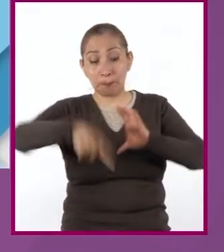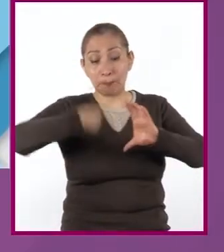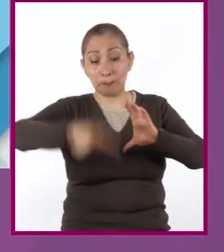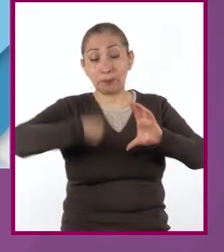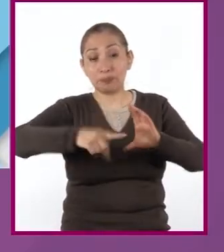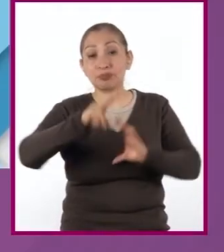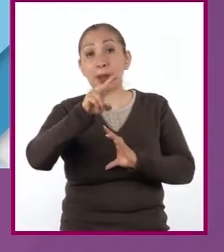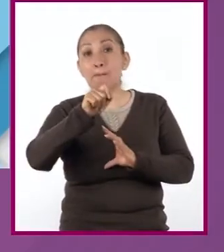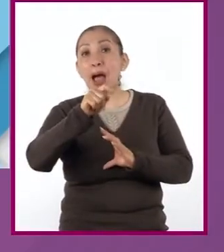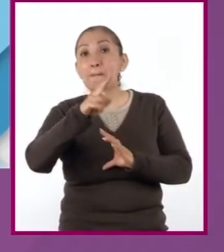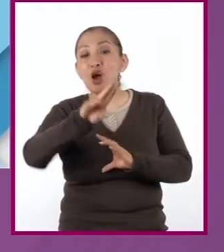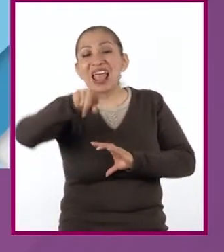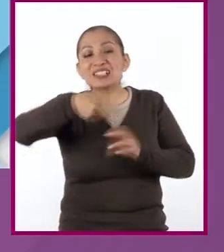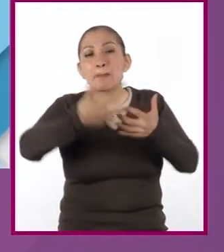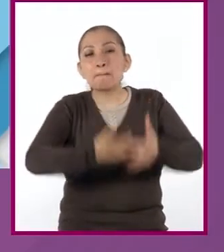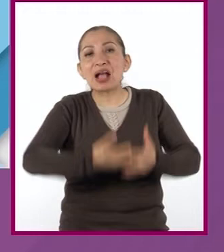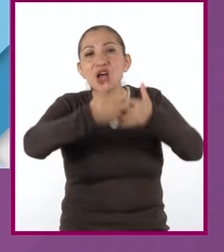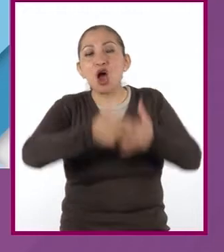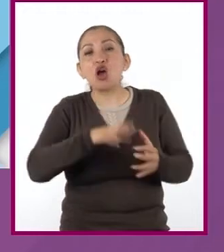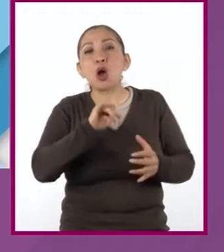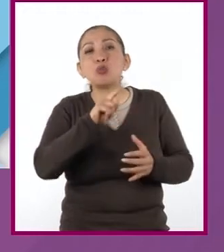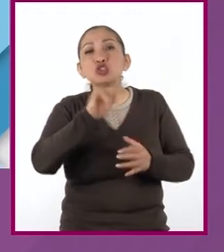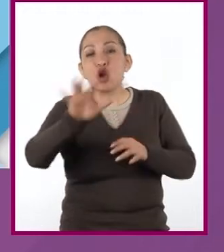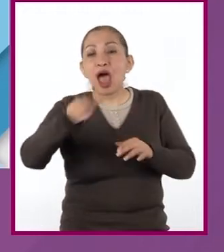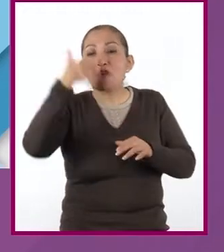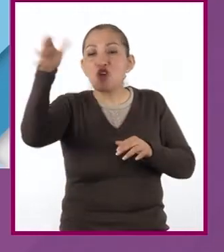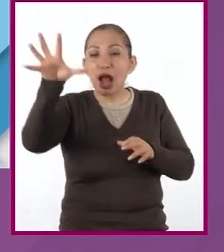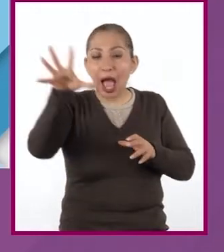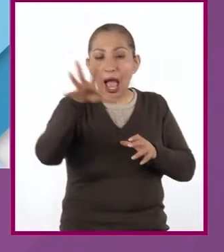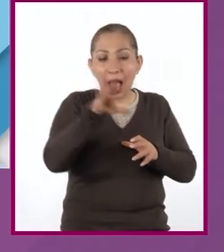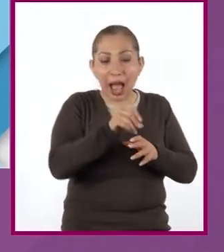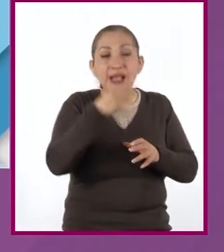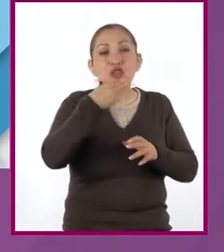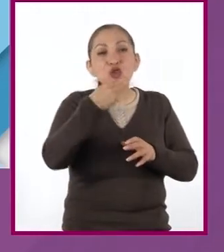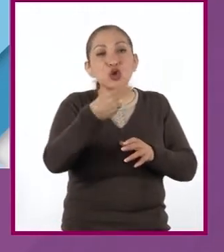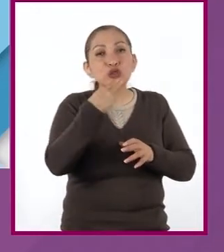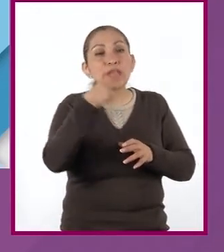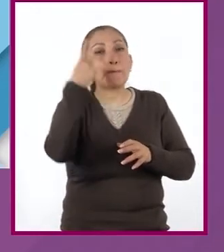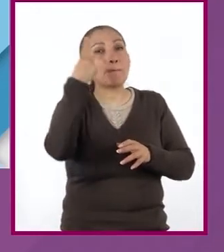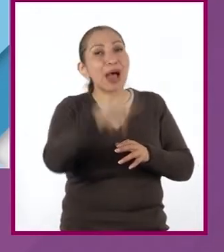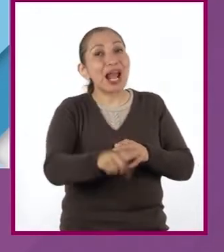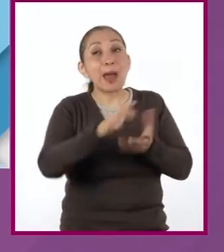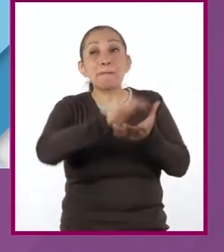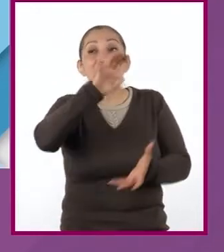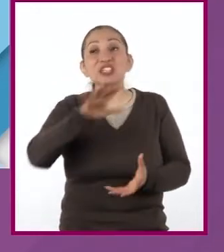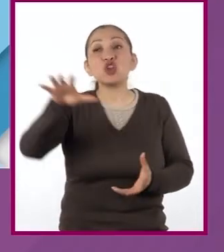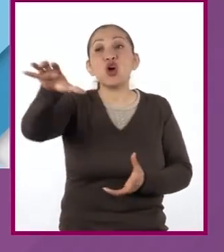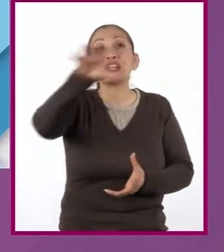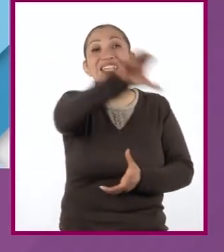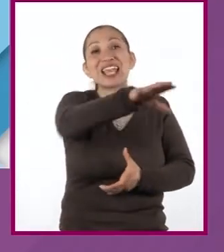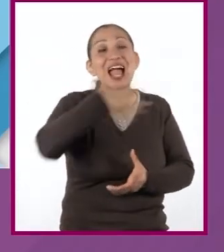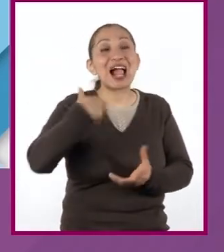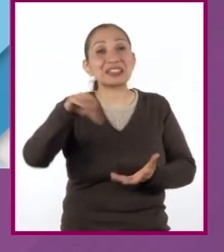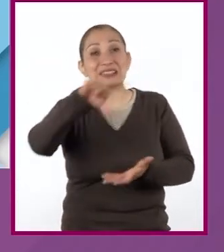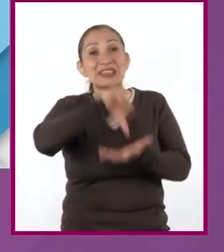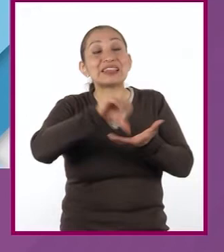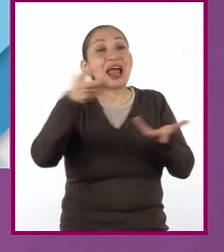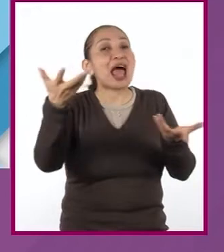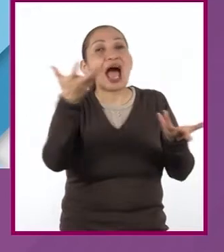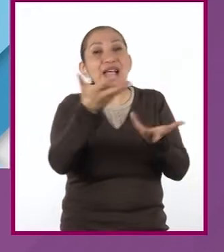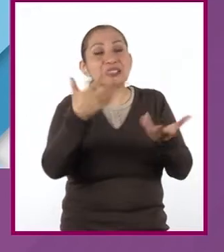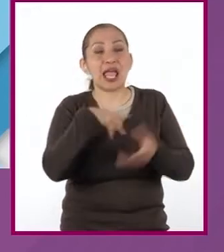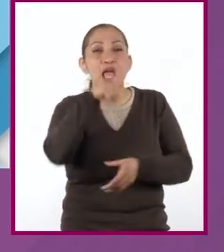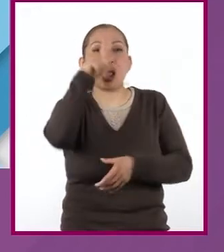vapor son unas máquinas de combustión externa que se utilizan en la mayoría de las centrales generadoras